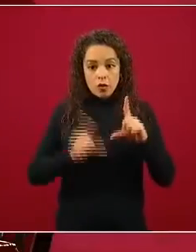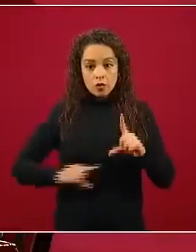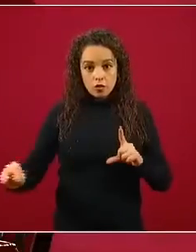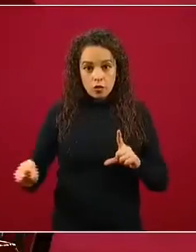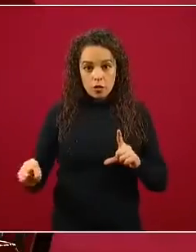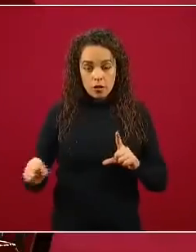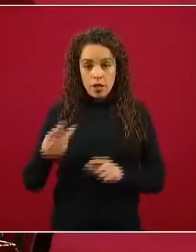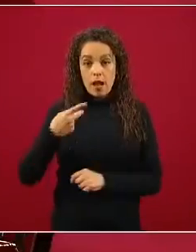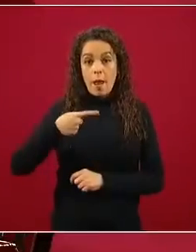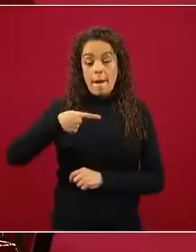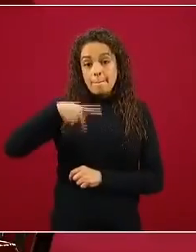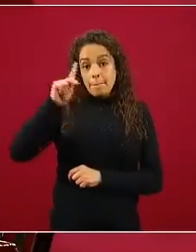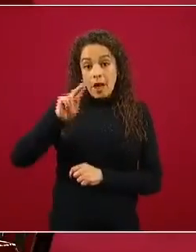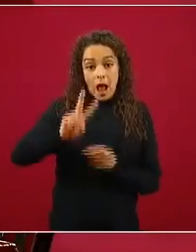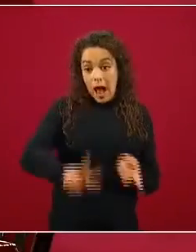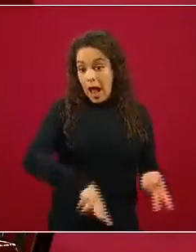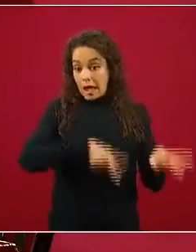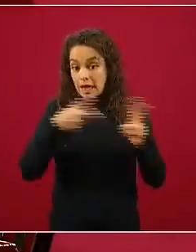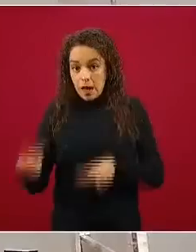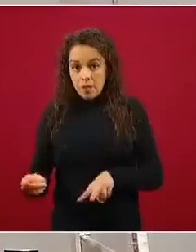lo contrario.